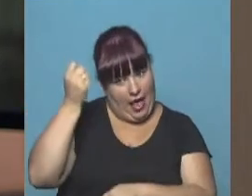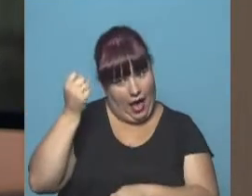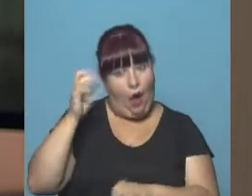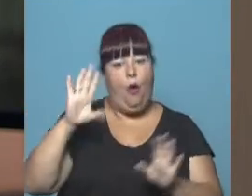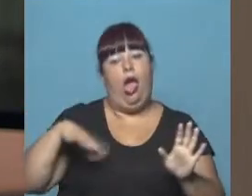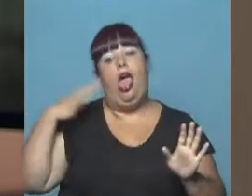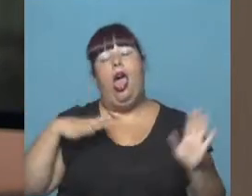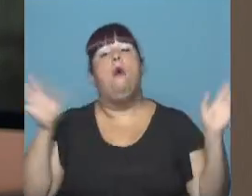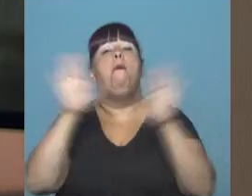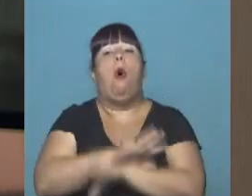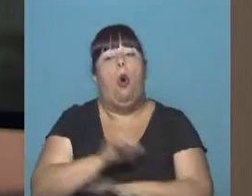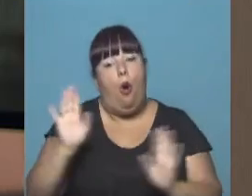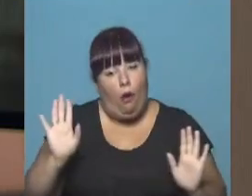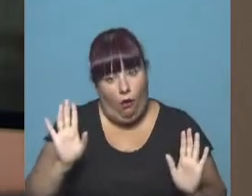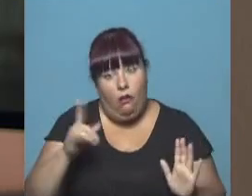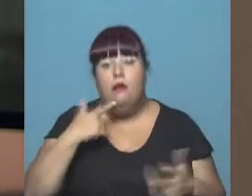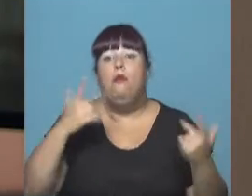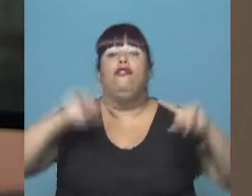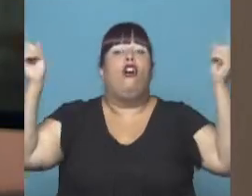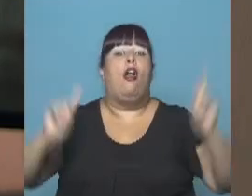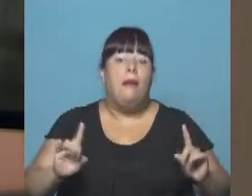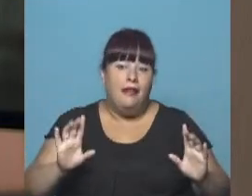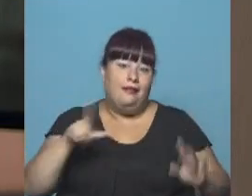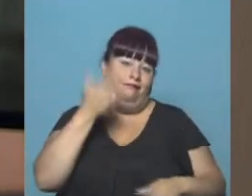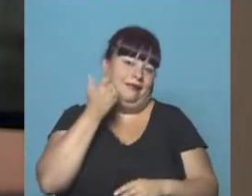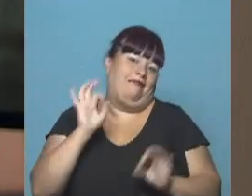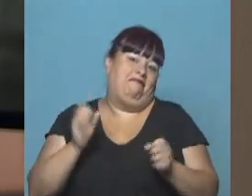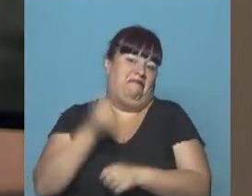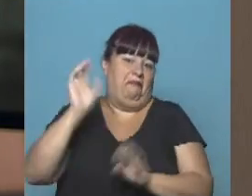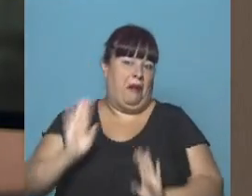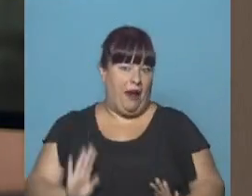plegable por si lo sorprende una de esas tormentas y es aconsejable hoy.